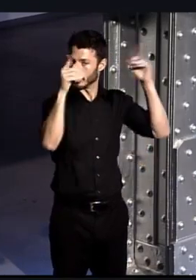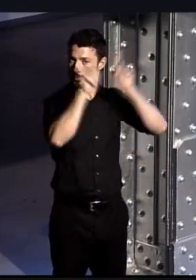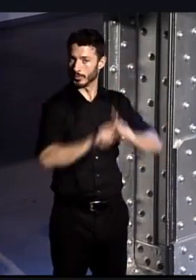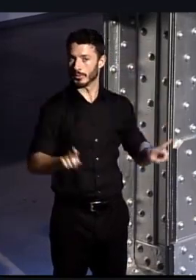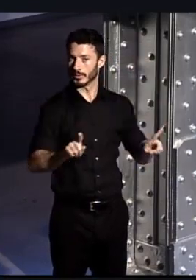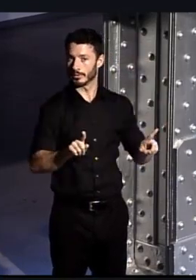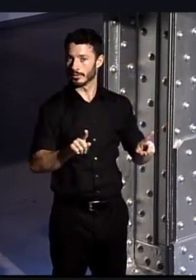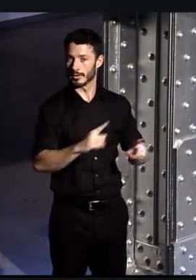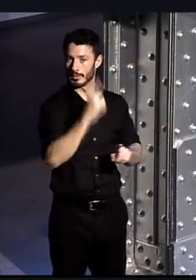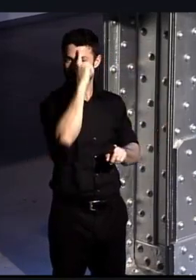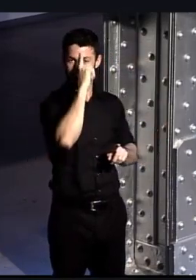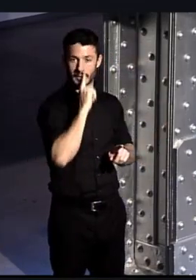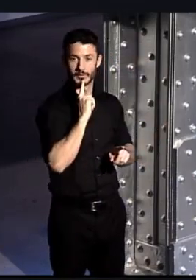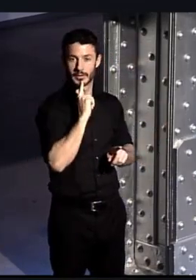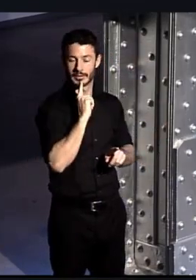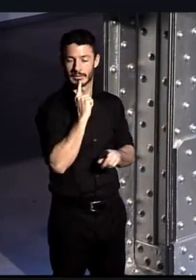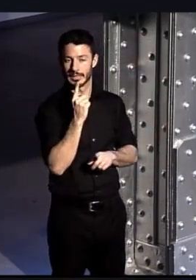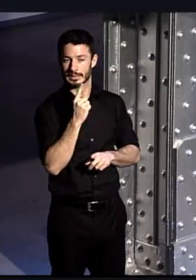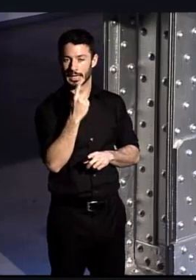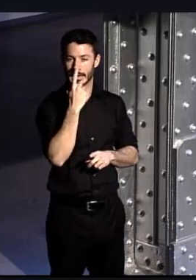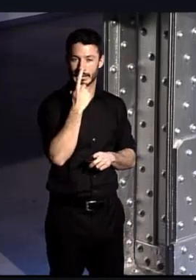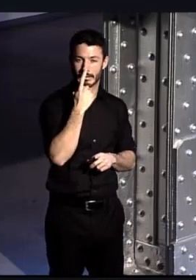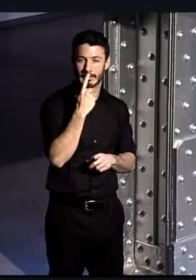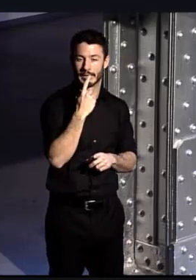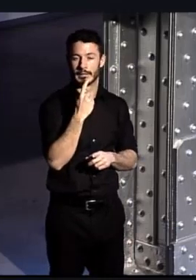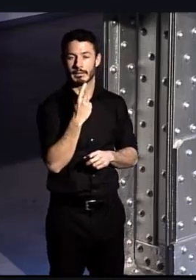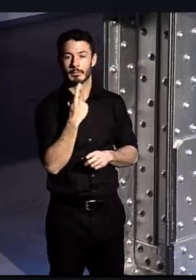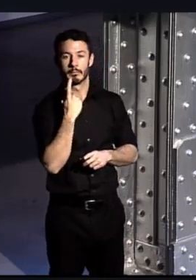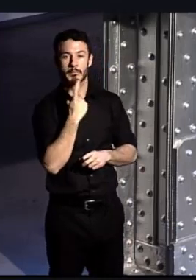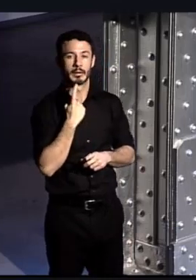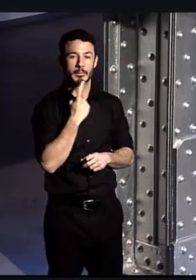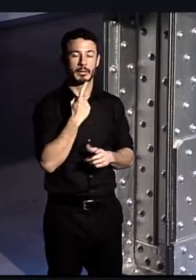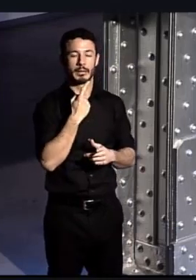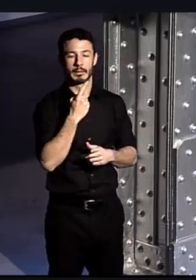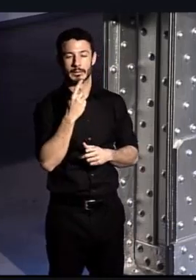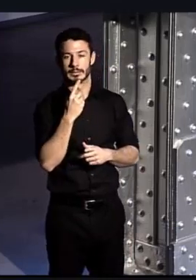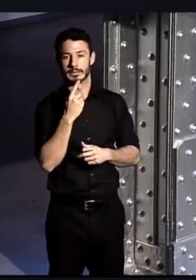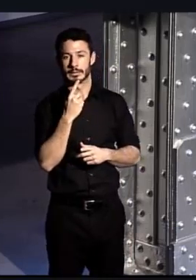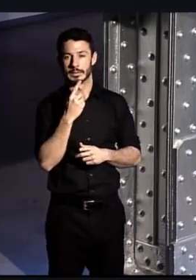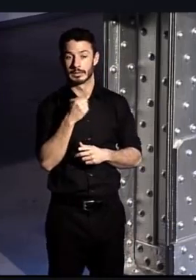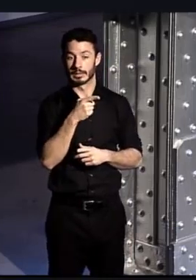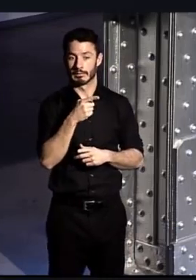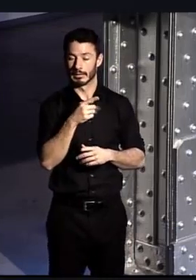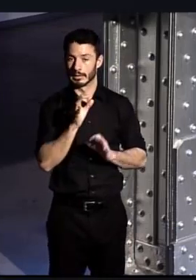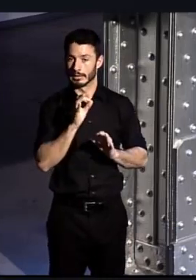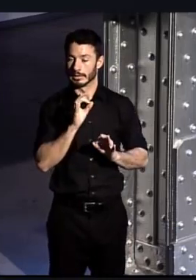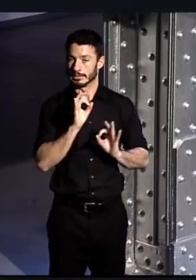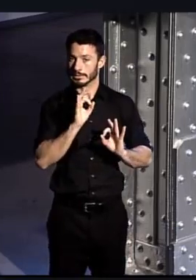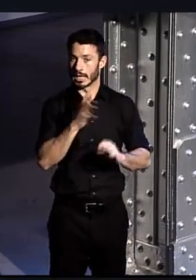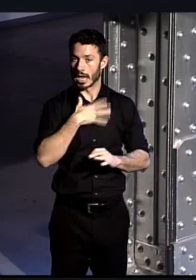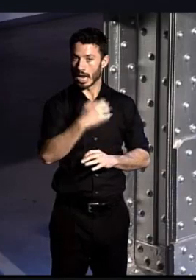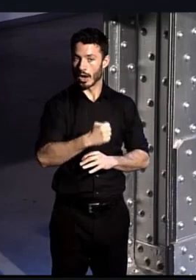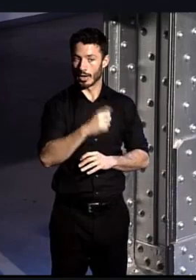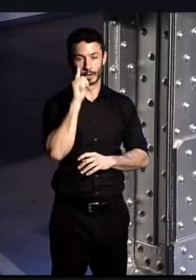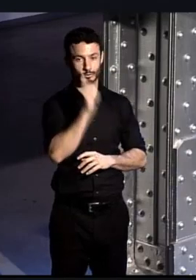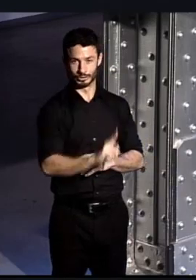está de perfil, con lo cual escasamente se ve la nariz y la barbilla de la heroína de la obra. Es